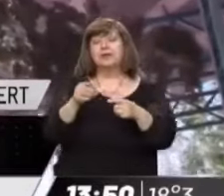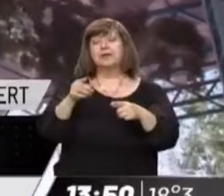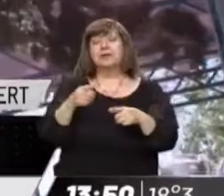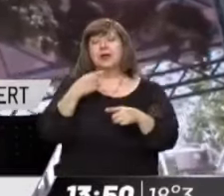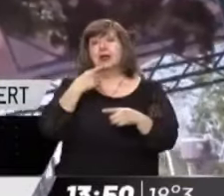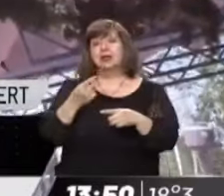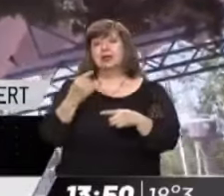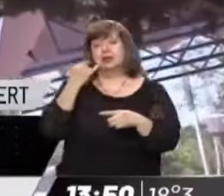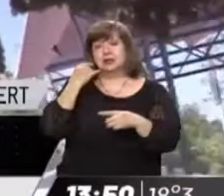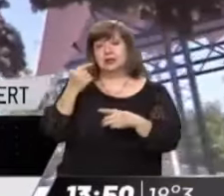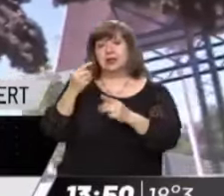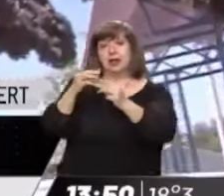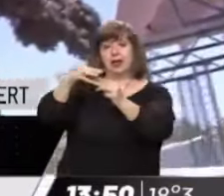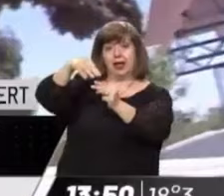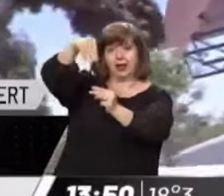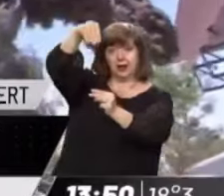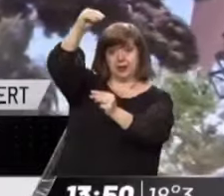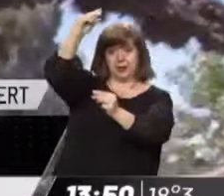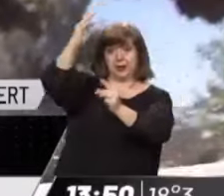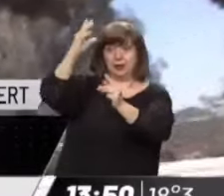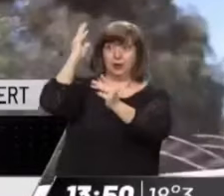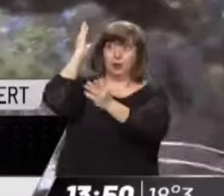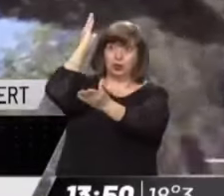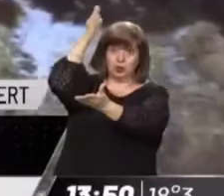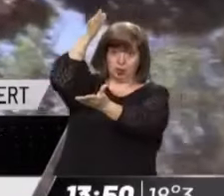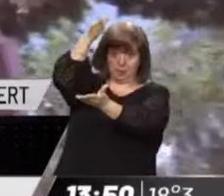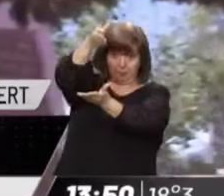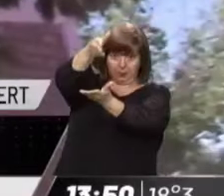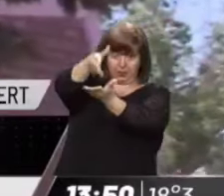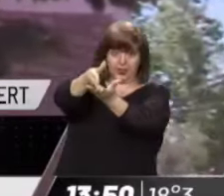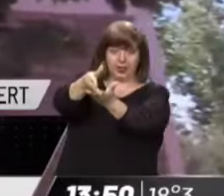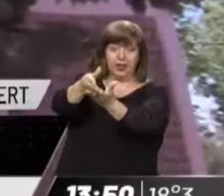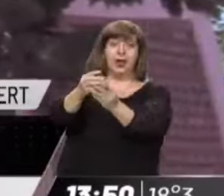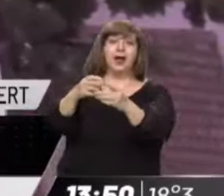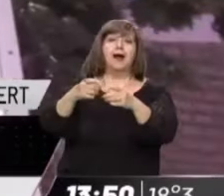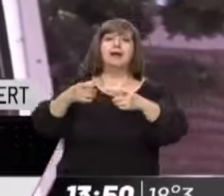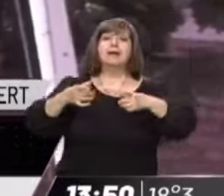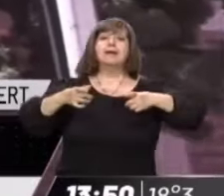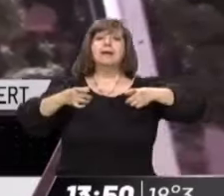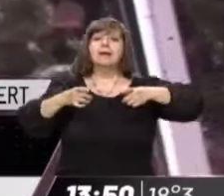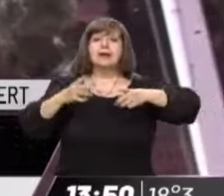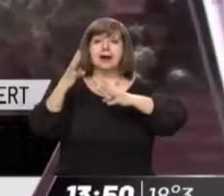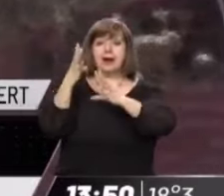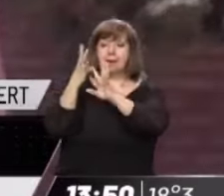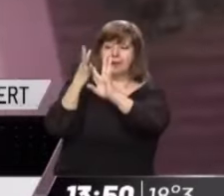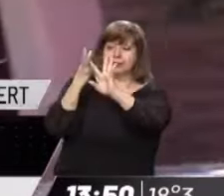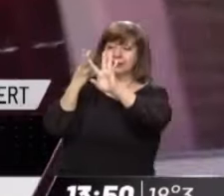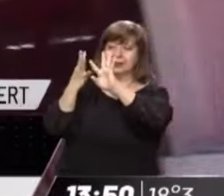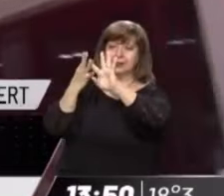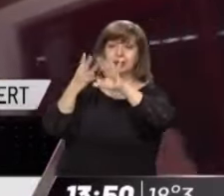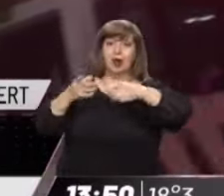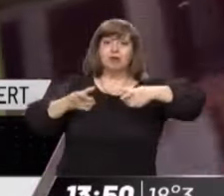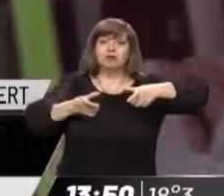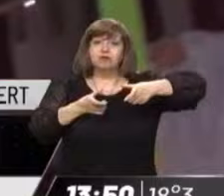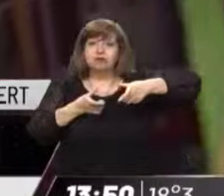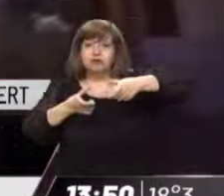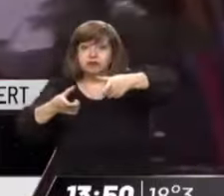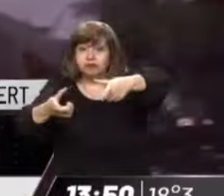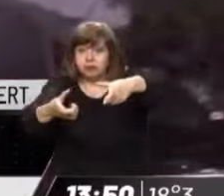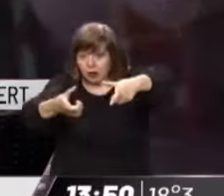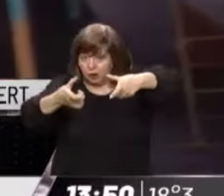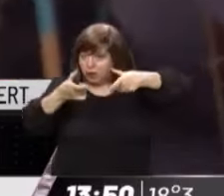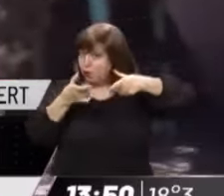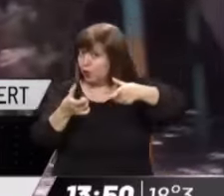Cúspide del pino al caer la rama que no es Una ramita chica sino que tiene